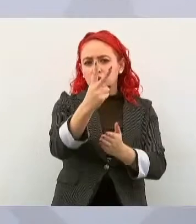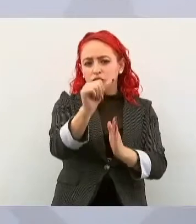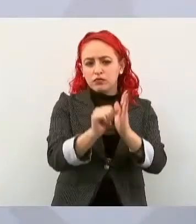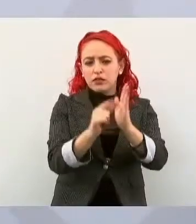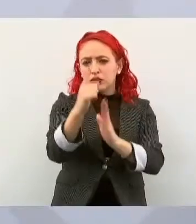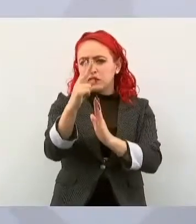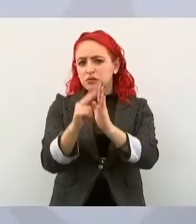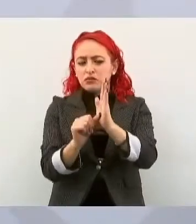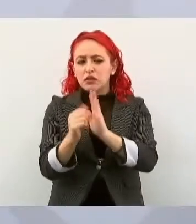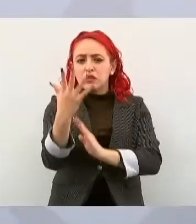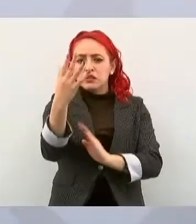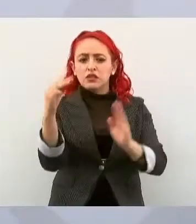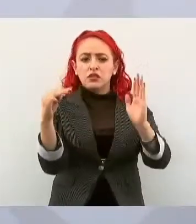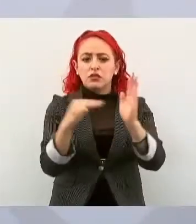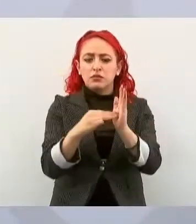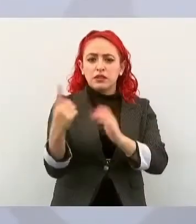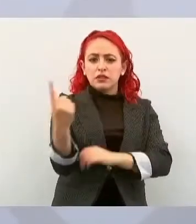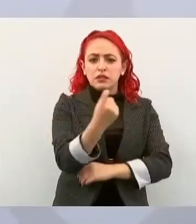de